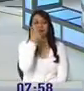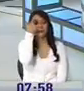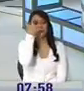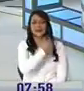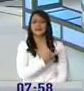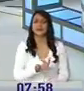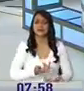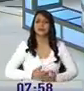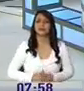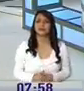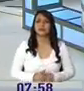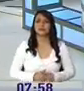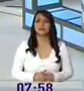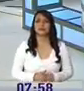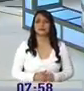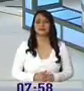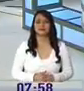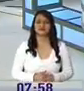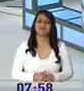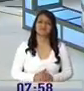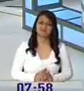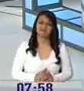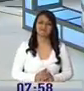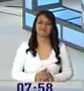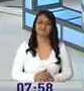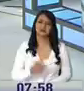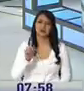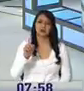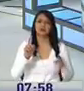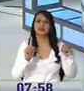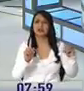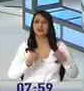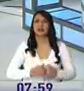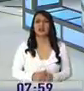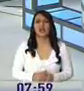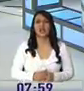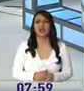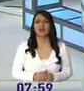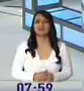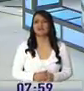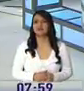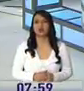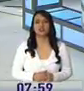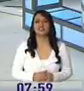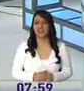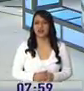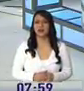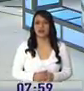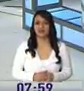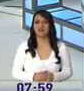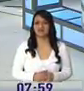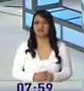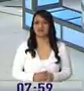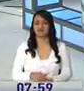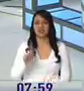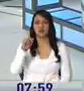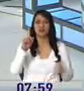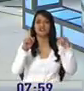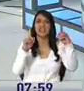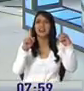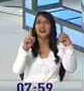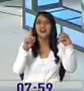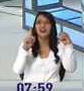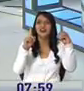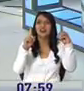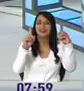darle 1 ganita y el tuyo 1 Cómo que 41